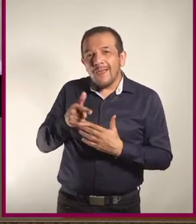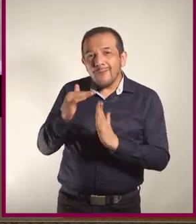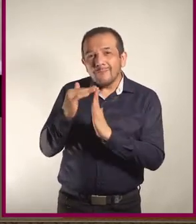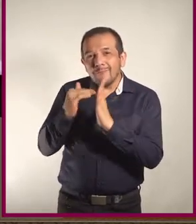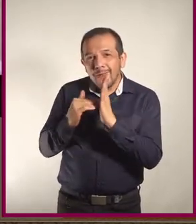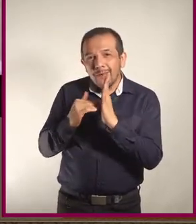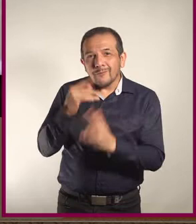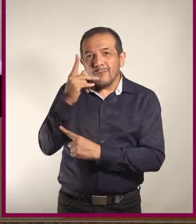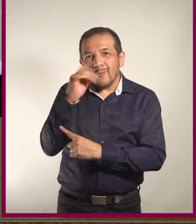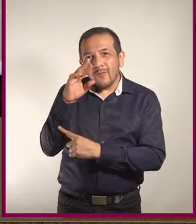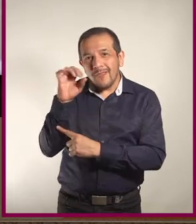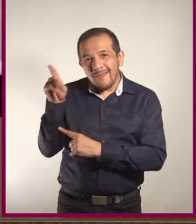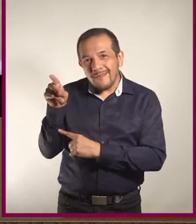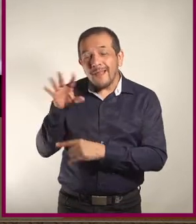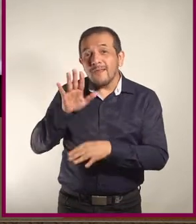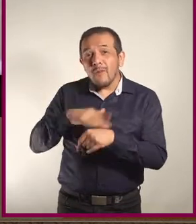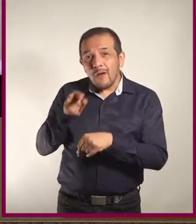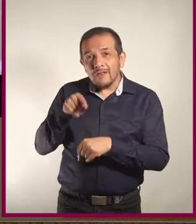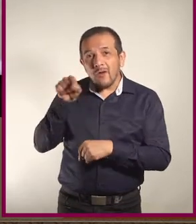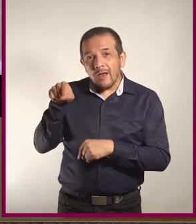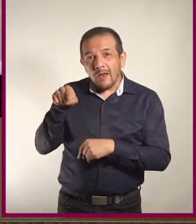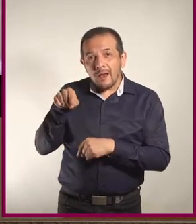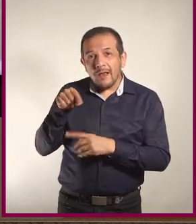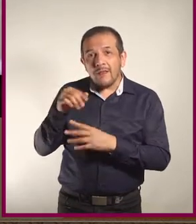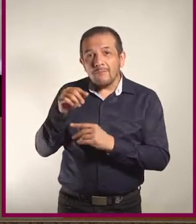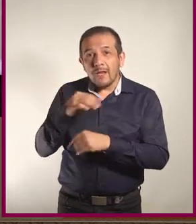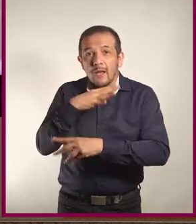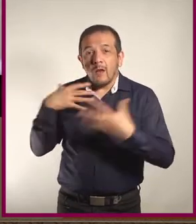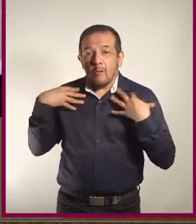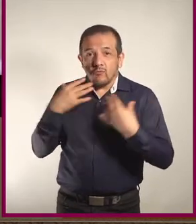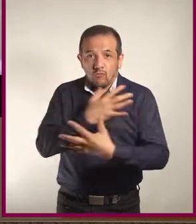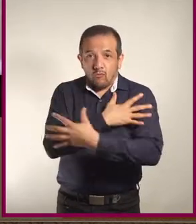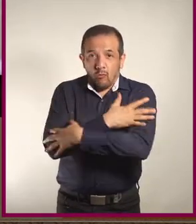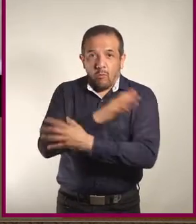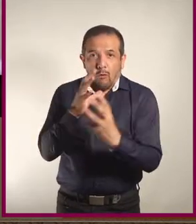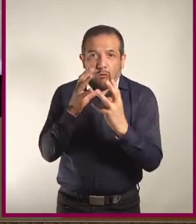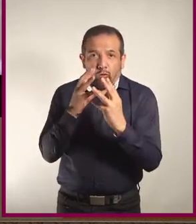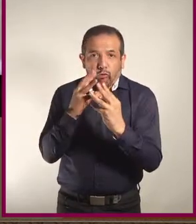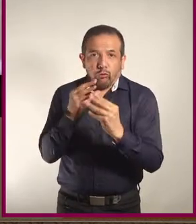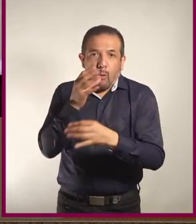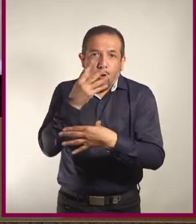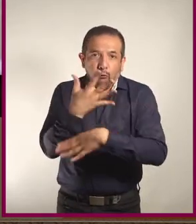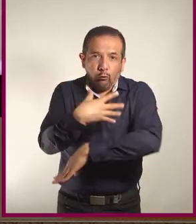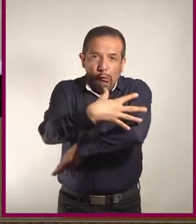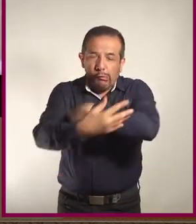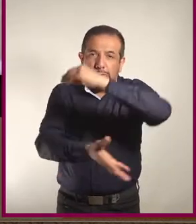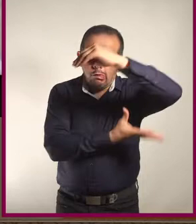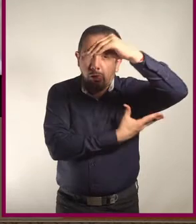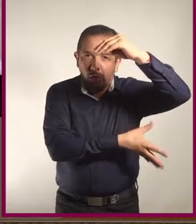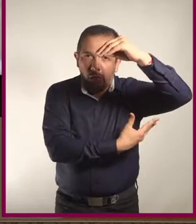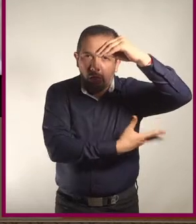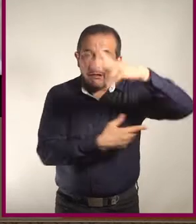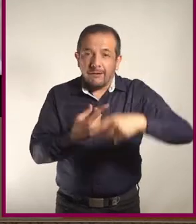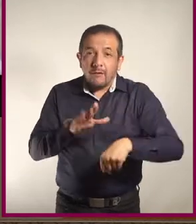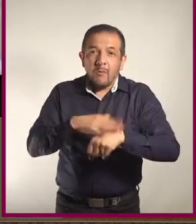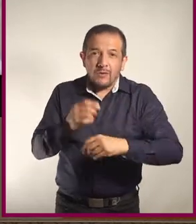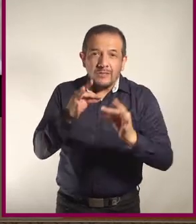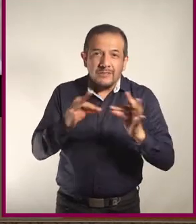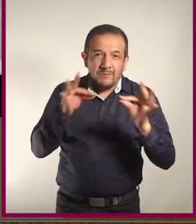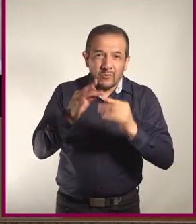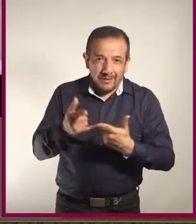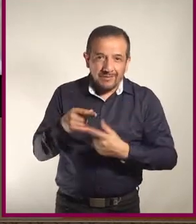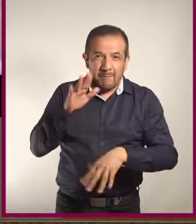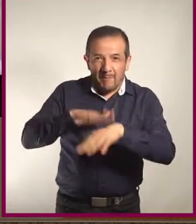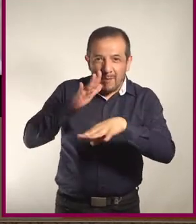no consumen suficiente proteína y por eso se va quedando sin músculo. Entonces es muy importante que consuman